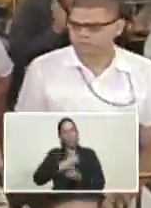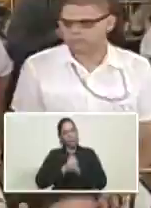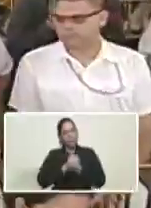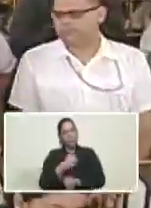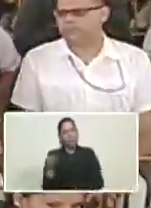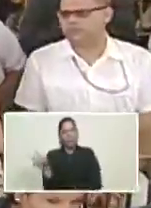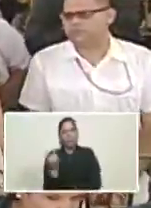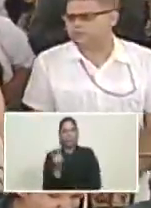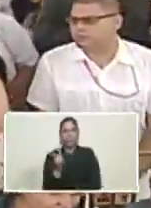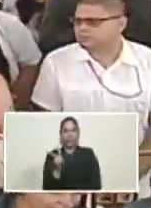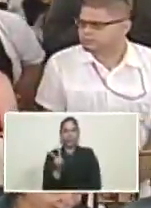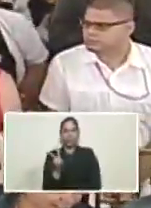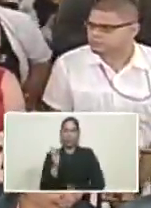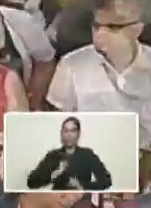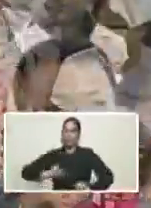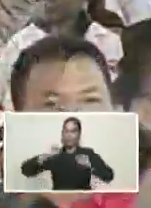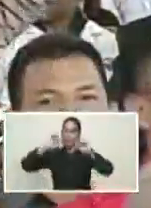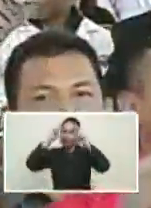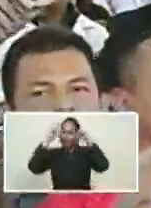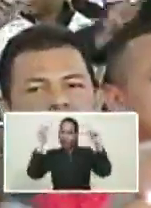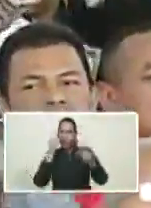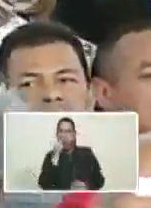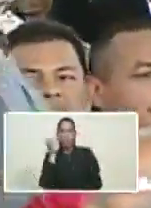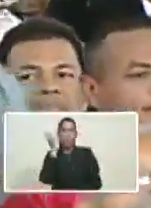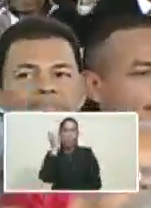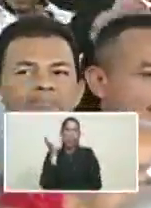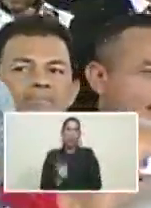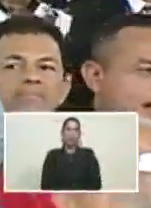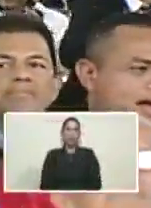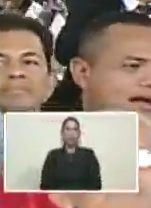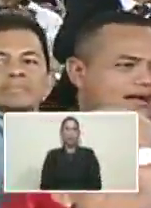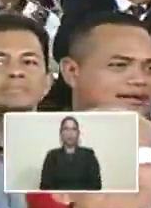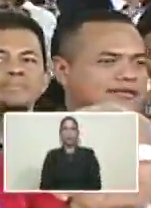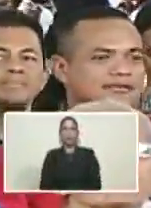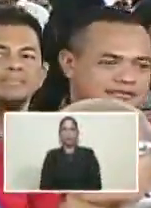Venezuela. ¡Que vivan las enfermeras y los enfermeros!